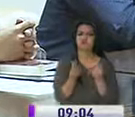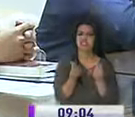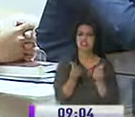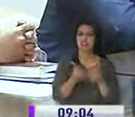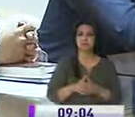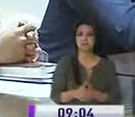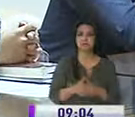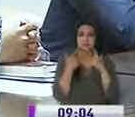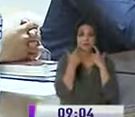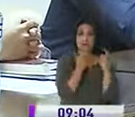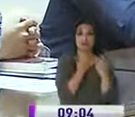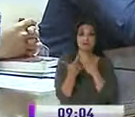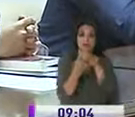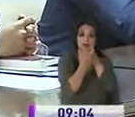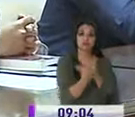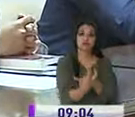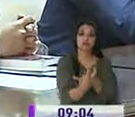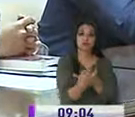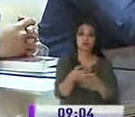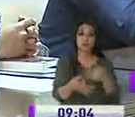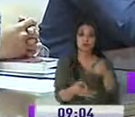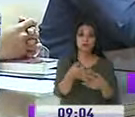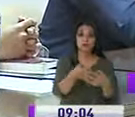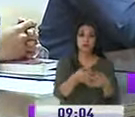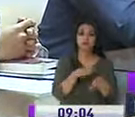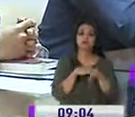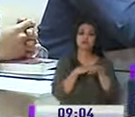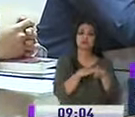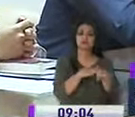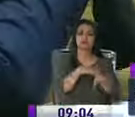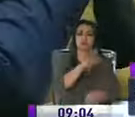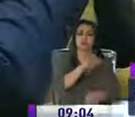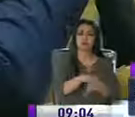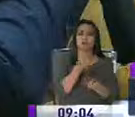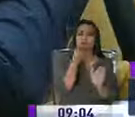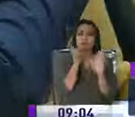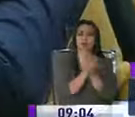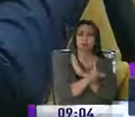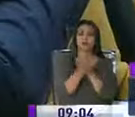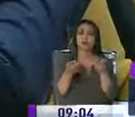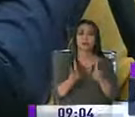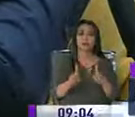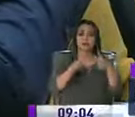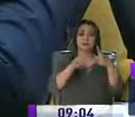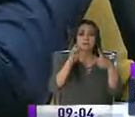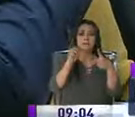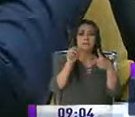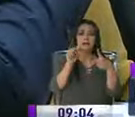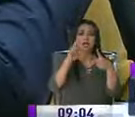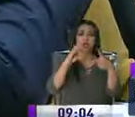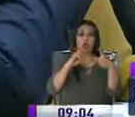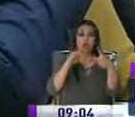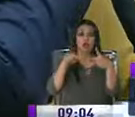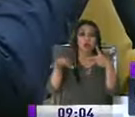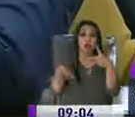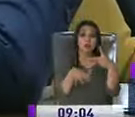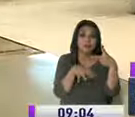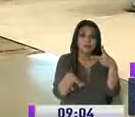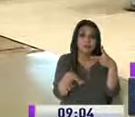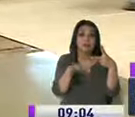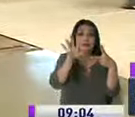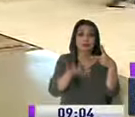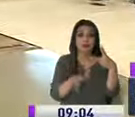Baca, en audiencia de formulación de cargos, sustentó la acusación, a la cual también vinculó a Marco R., quien se desempeñaba como coordinador de